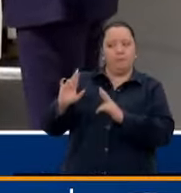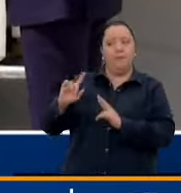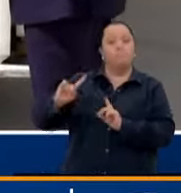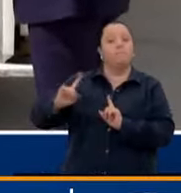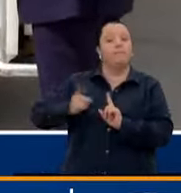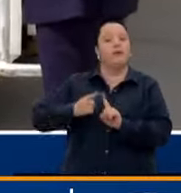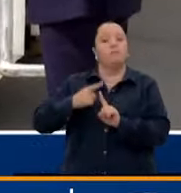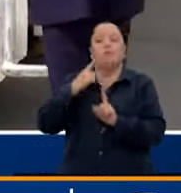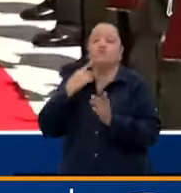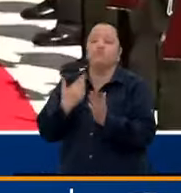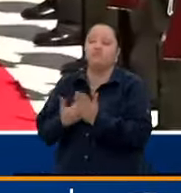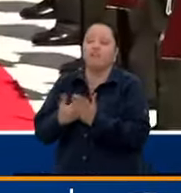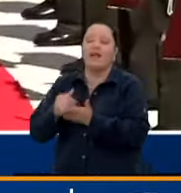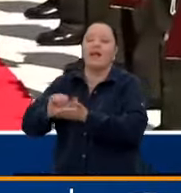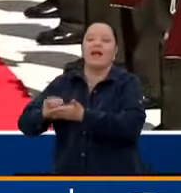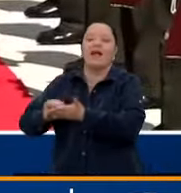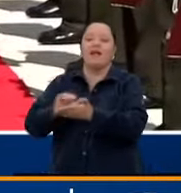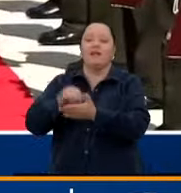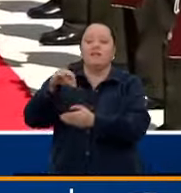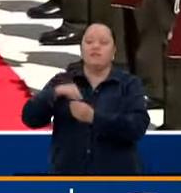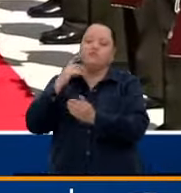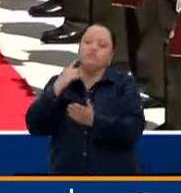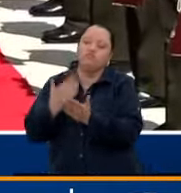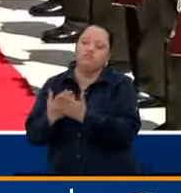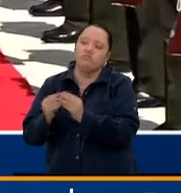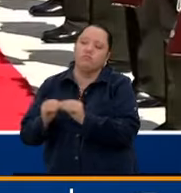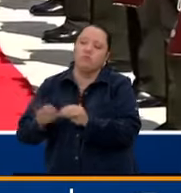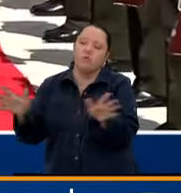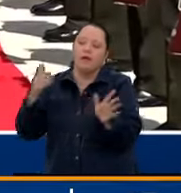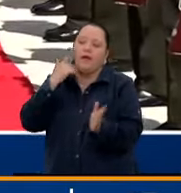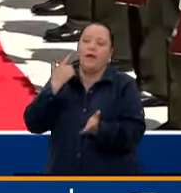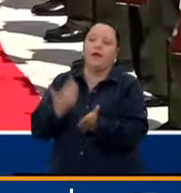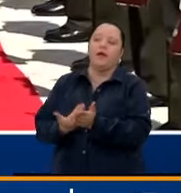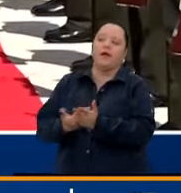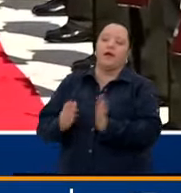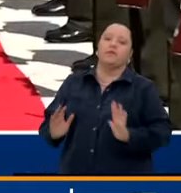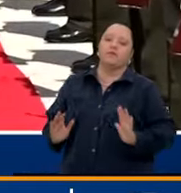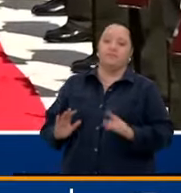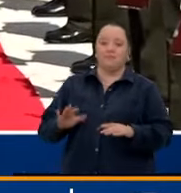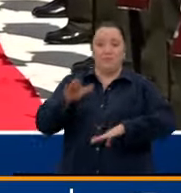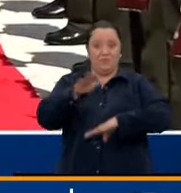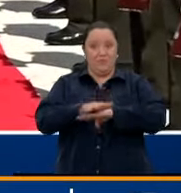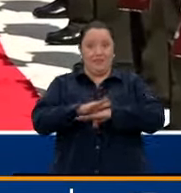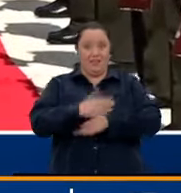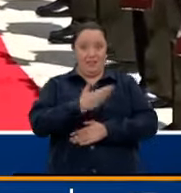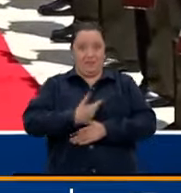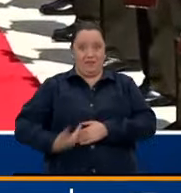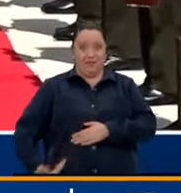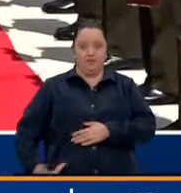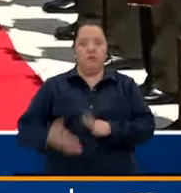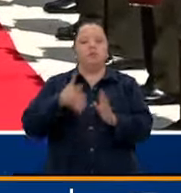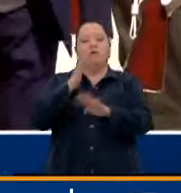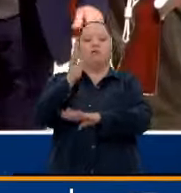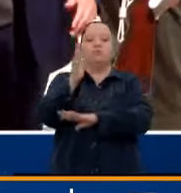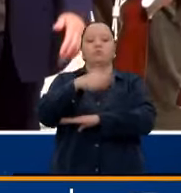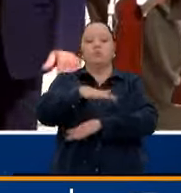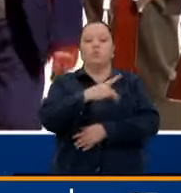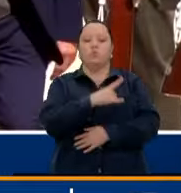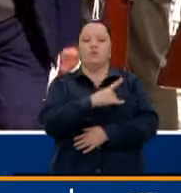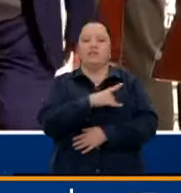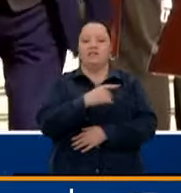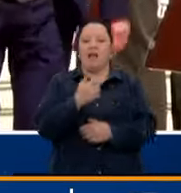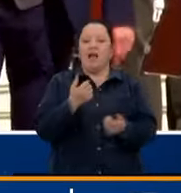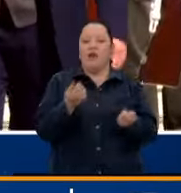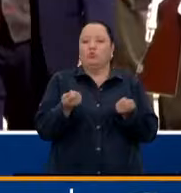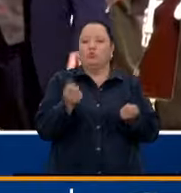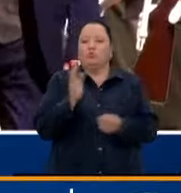hagan públicas las actas electorales en las horas de la tarde el presidente dictará una conferencia en la Universidad Autónoma de